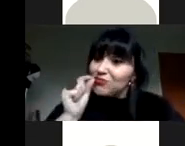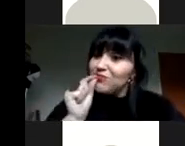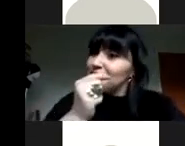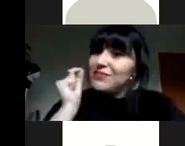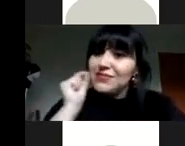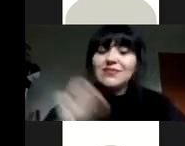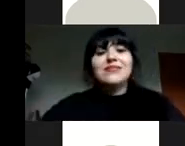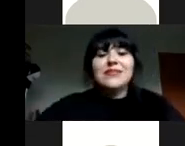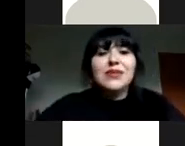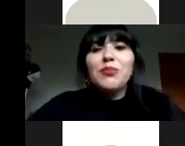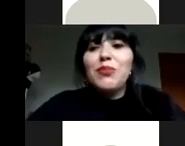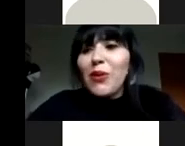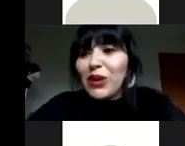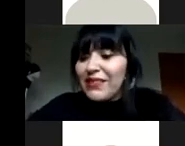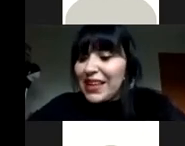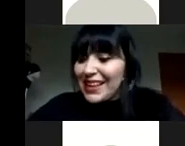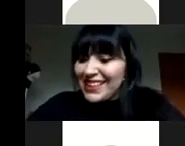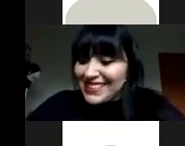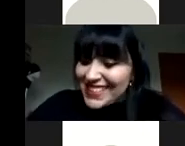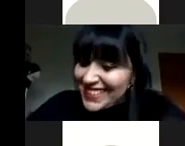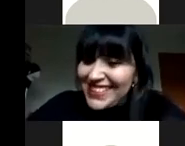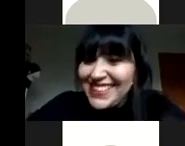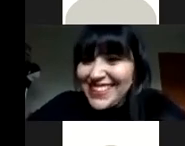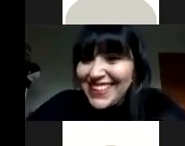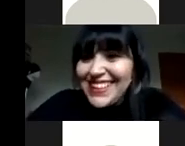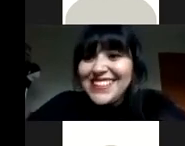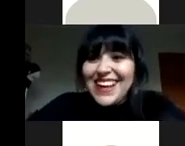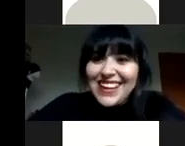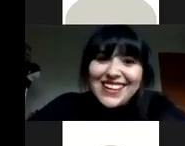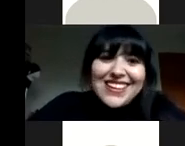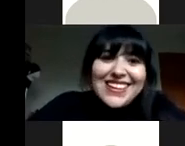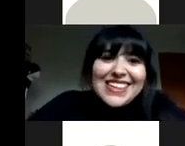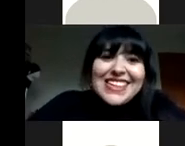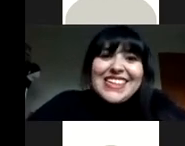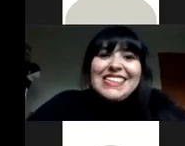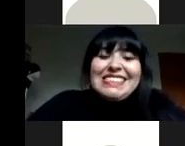voy a... Vamos con la siguiente. Ya.